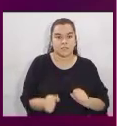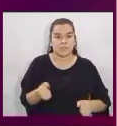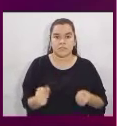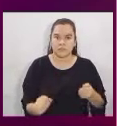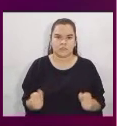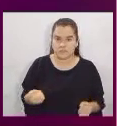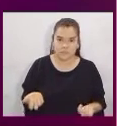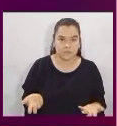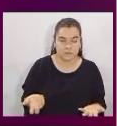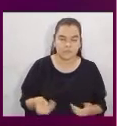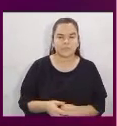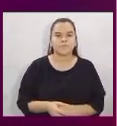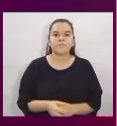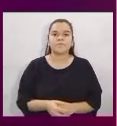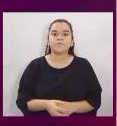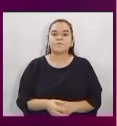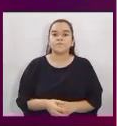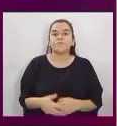correspondiente de parte de nosotros.